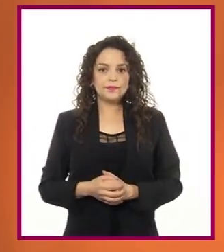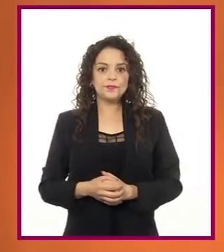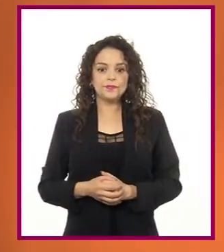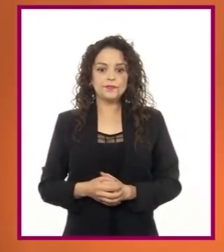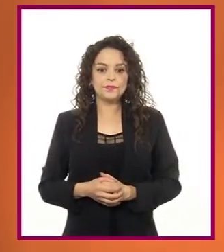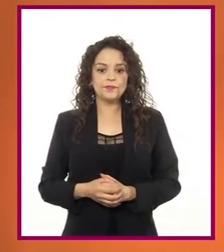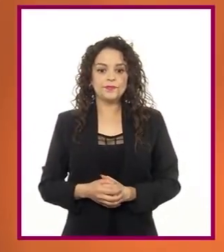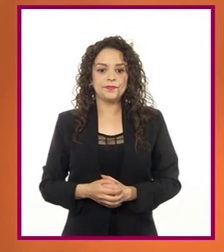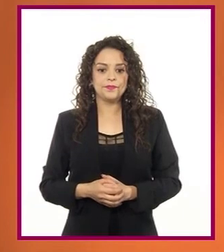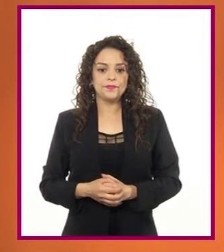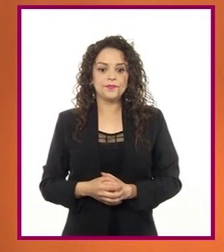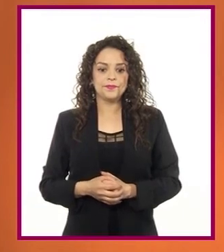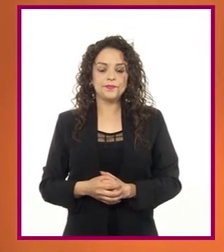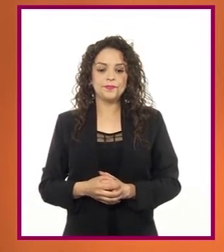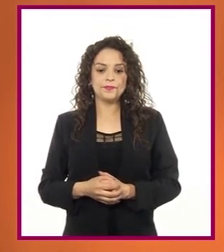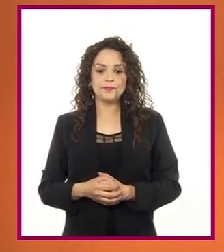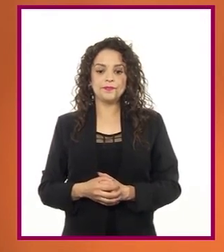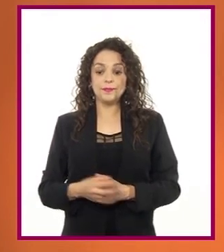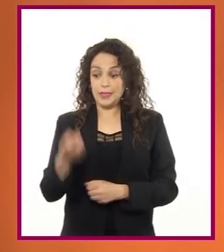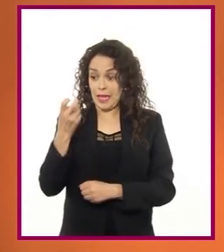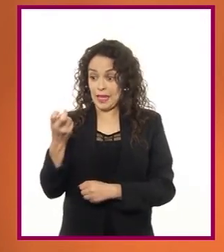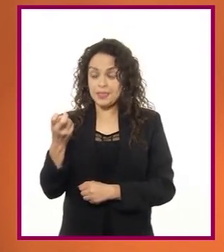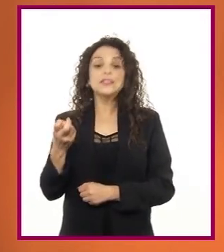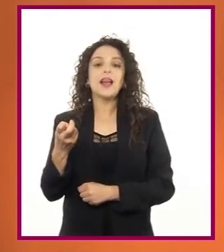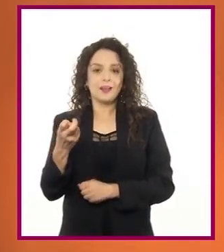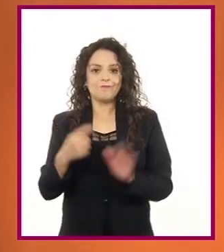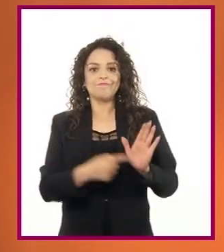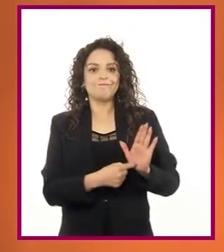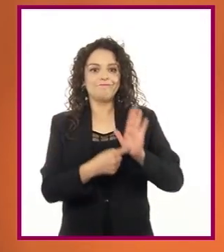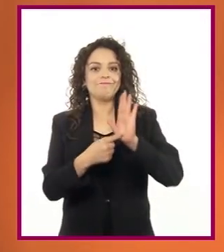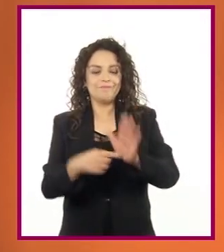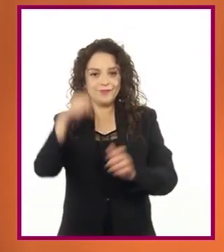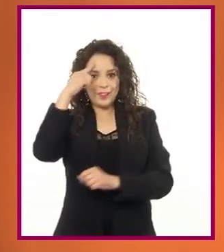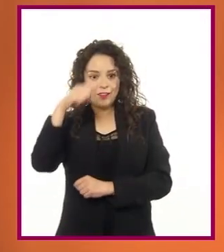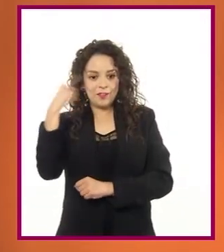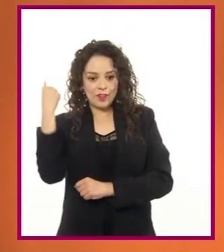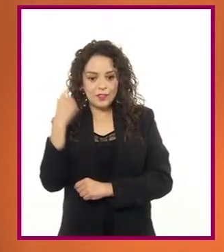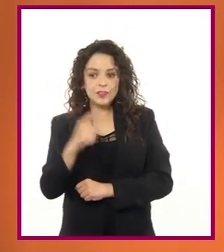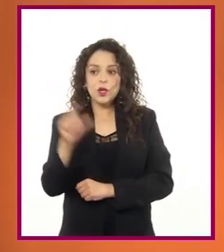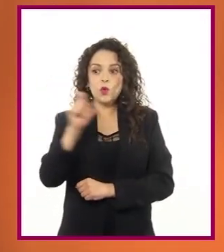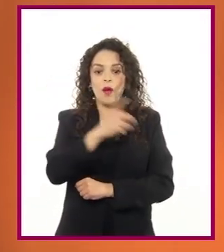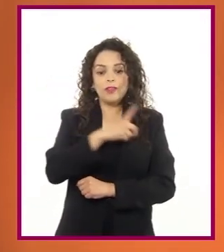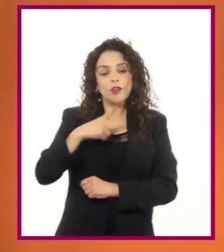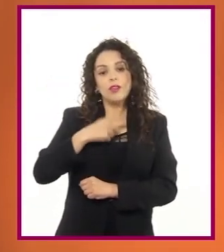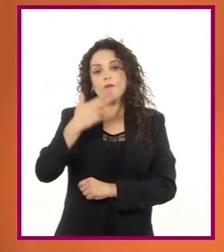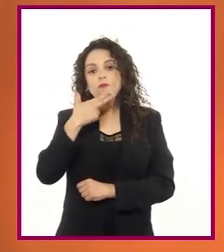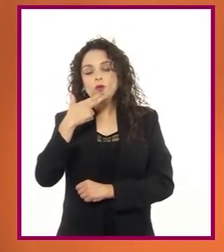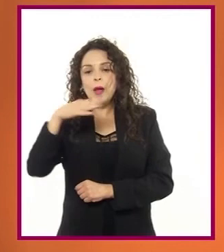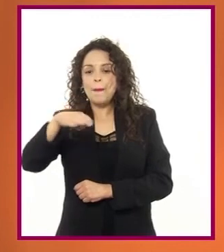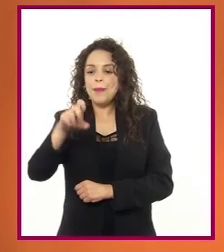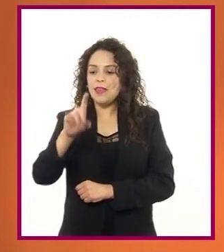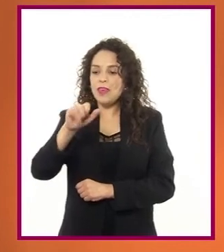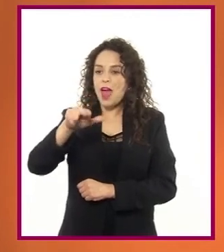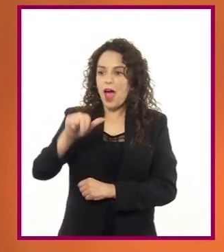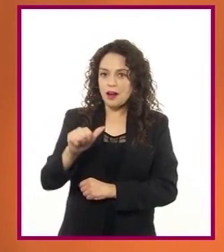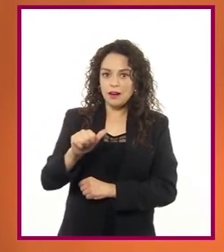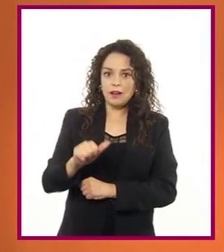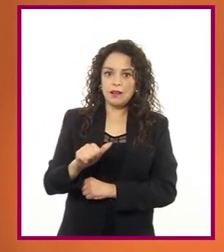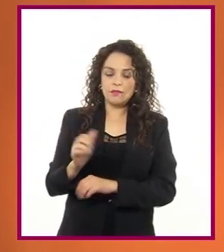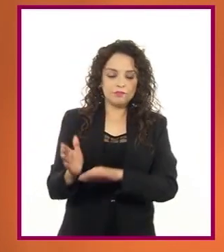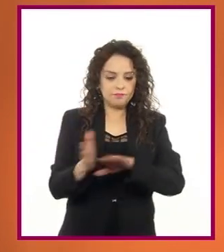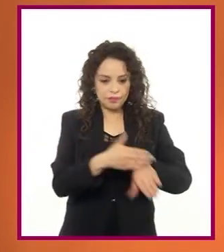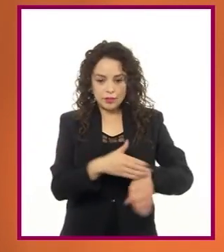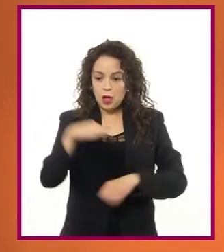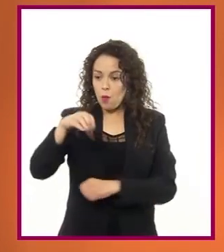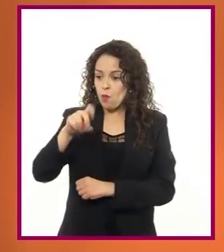Con esta situación se evidencia cuándo es recomendable usar la mediana en lugar de la media o la moda